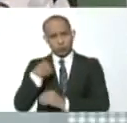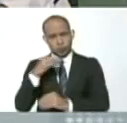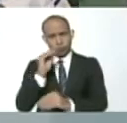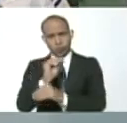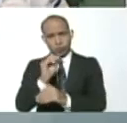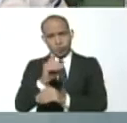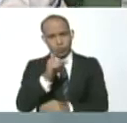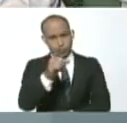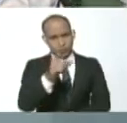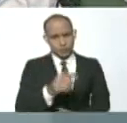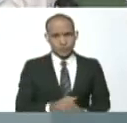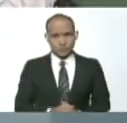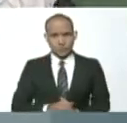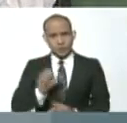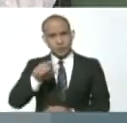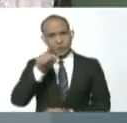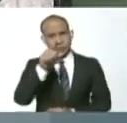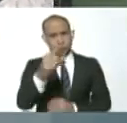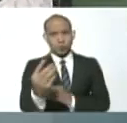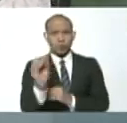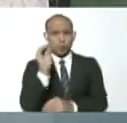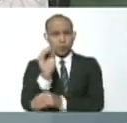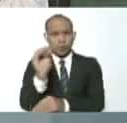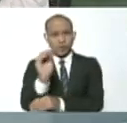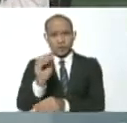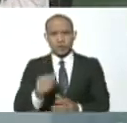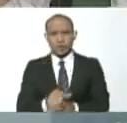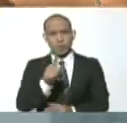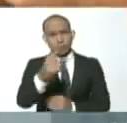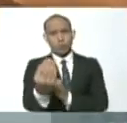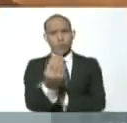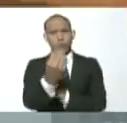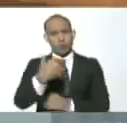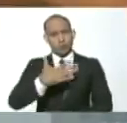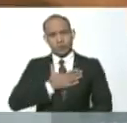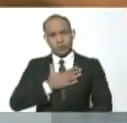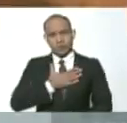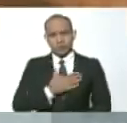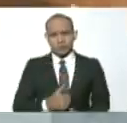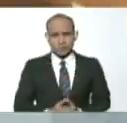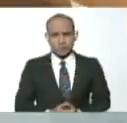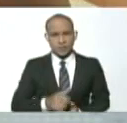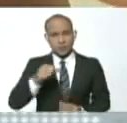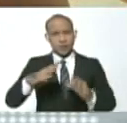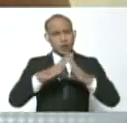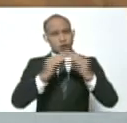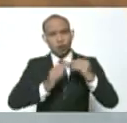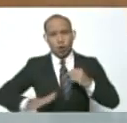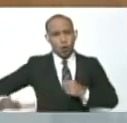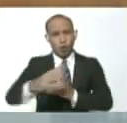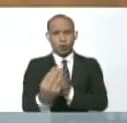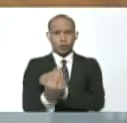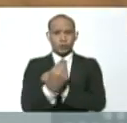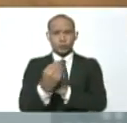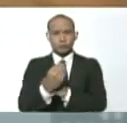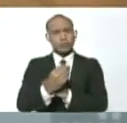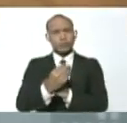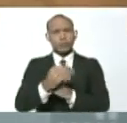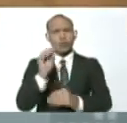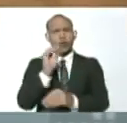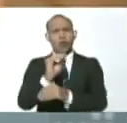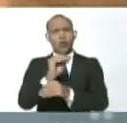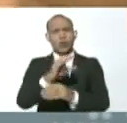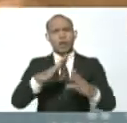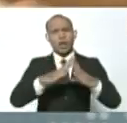cuido si tú te cuidas tú me cuidas y si todos nos cuidamos cuidamos la patria